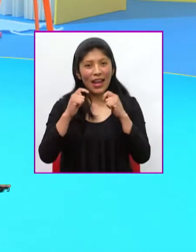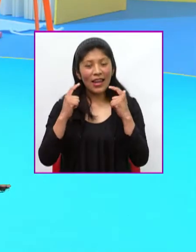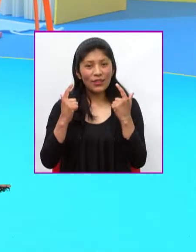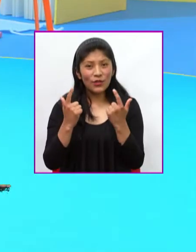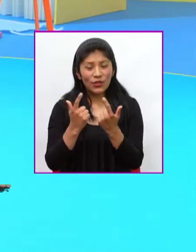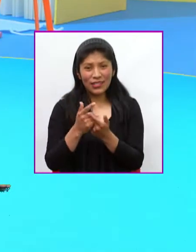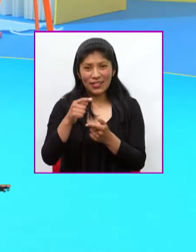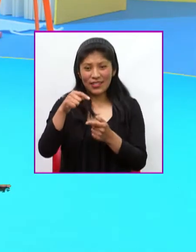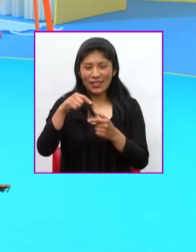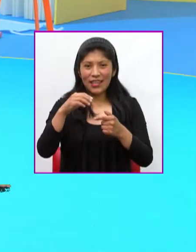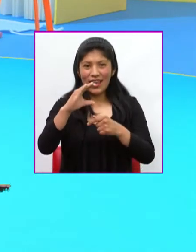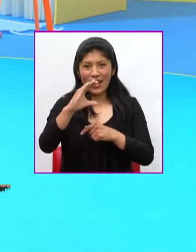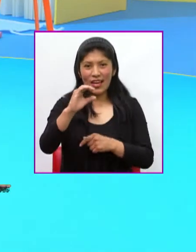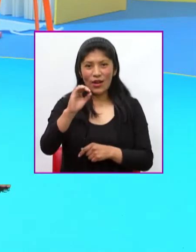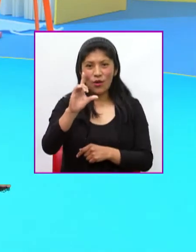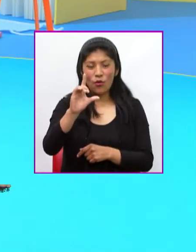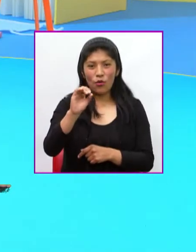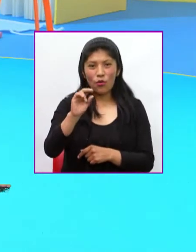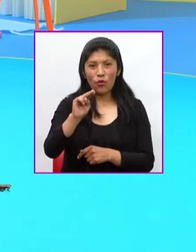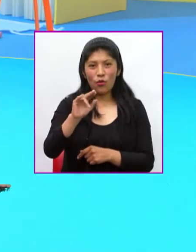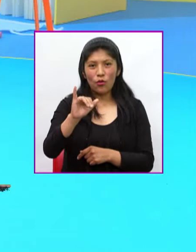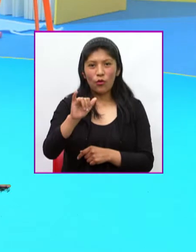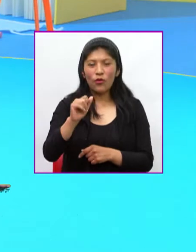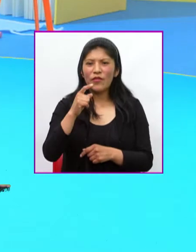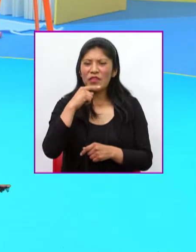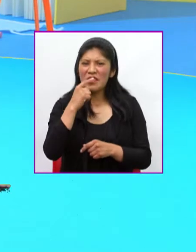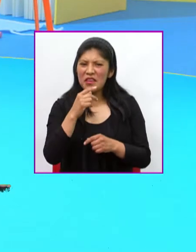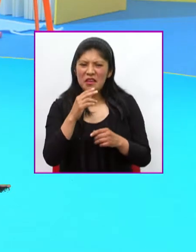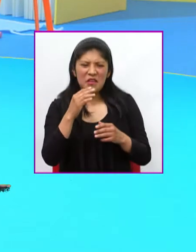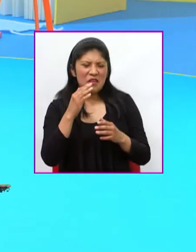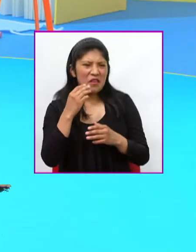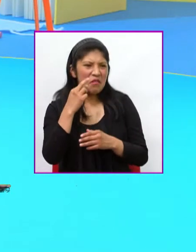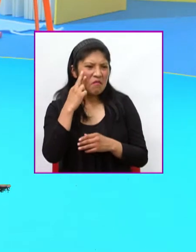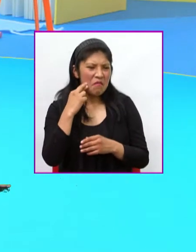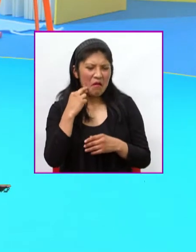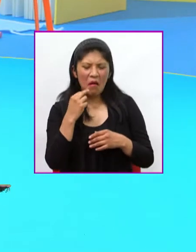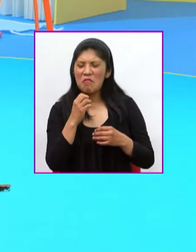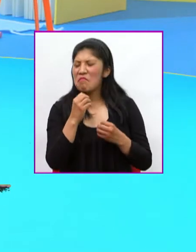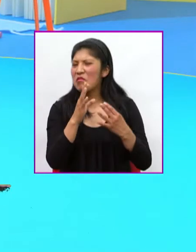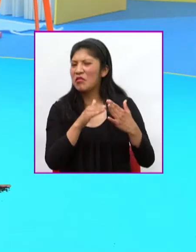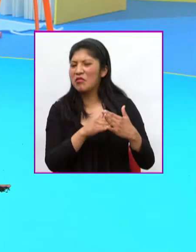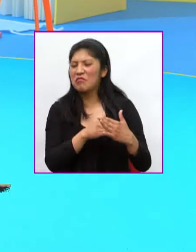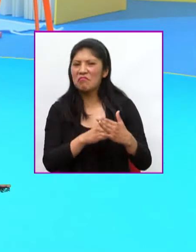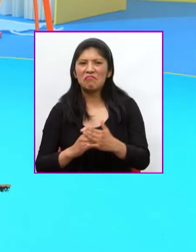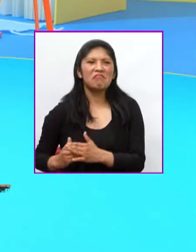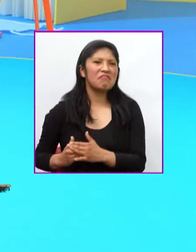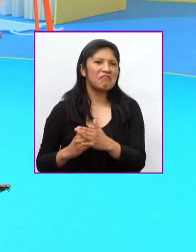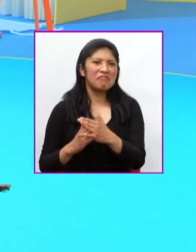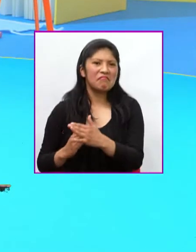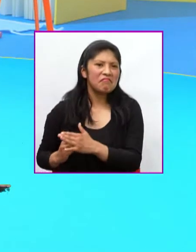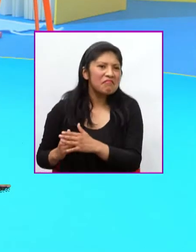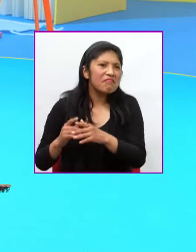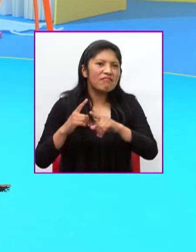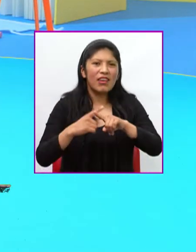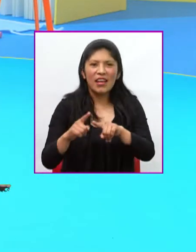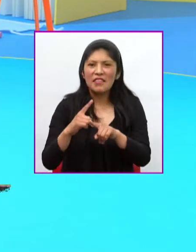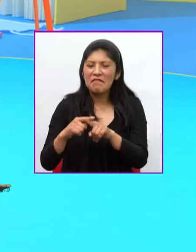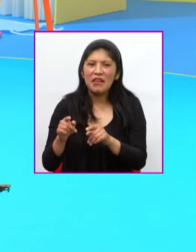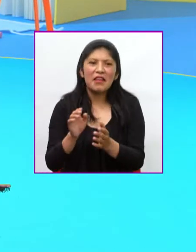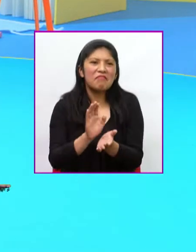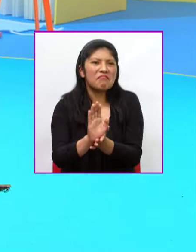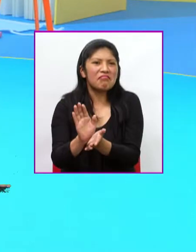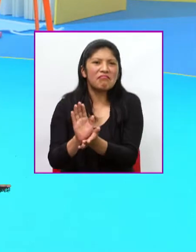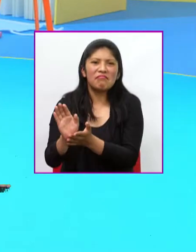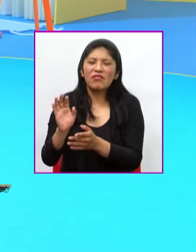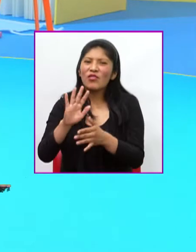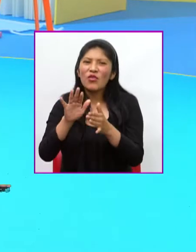colonia se caracterizó por ser racista y discriminadora. La estructura social